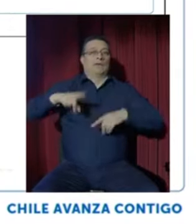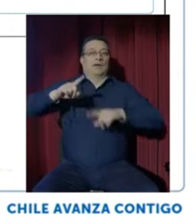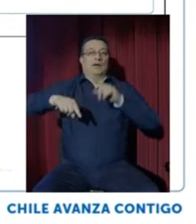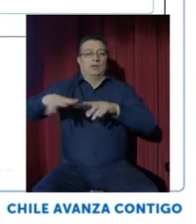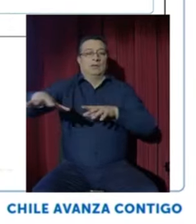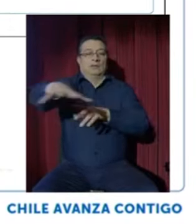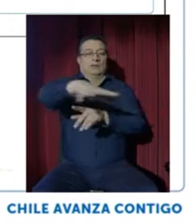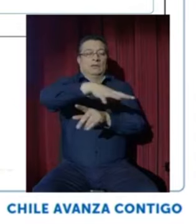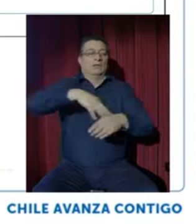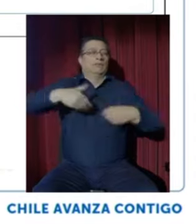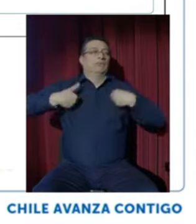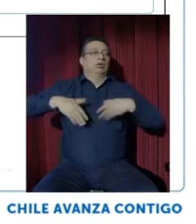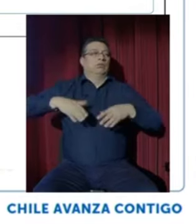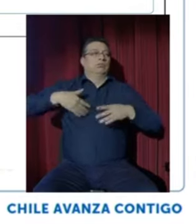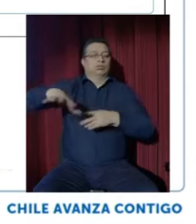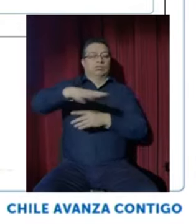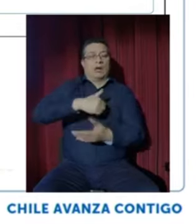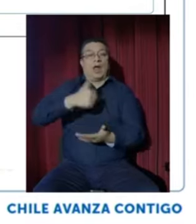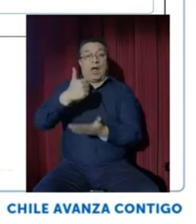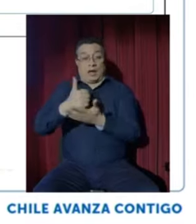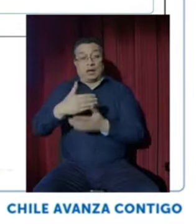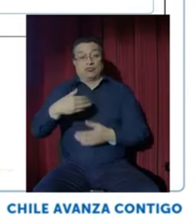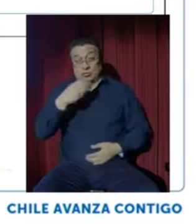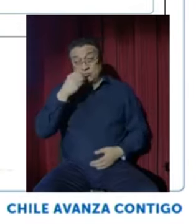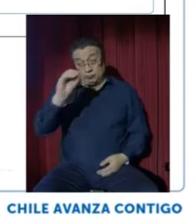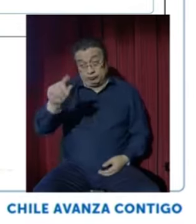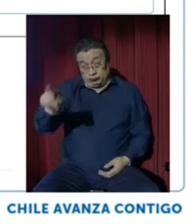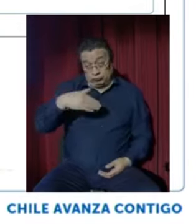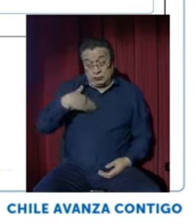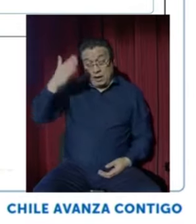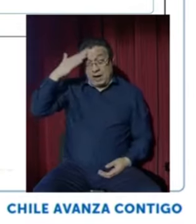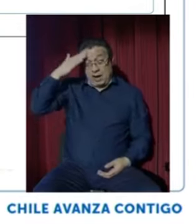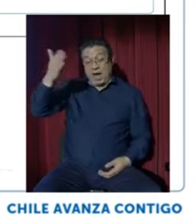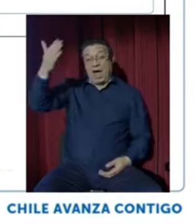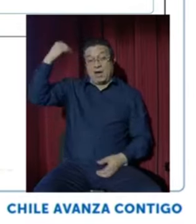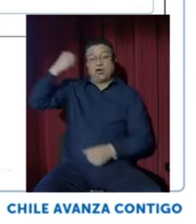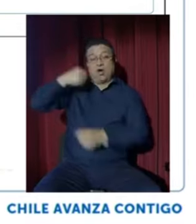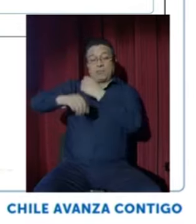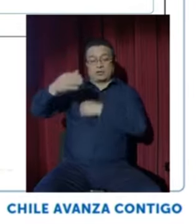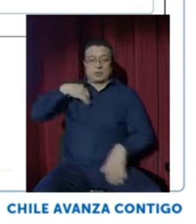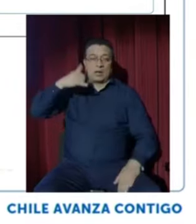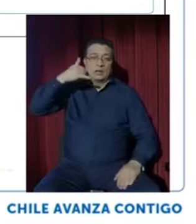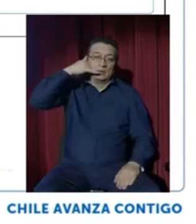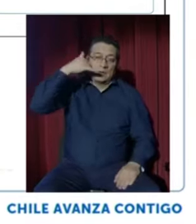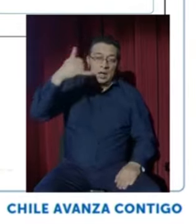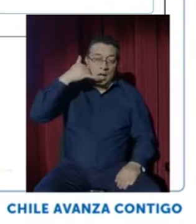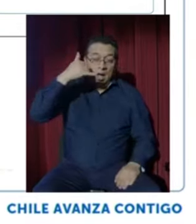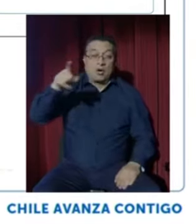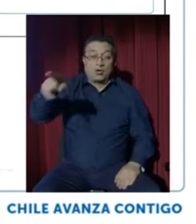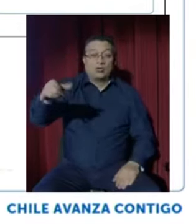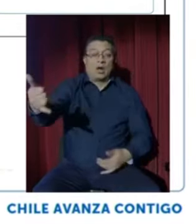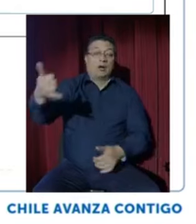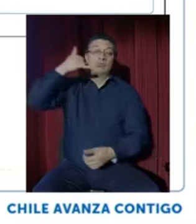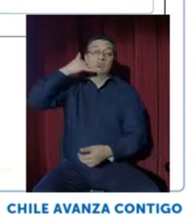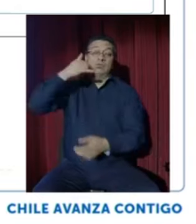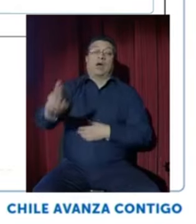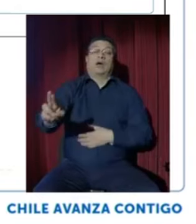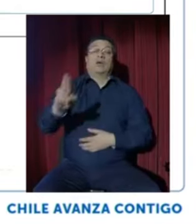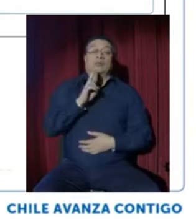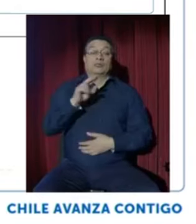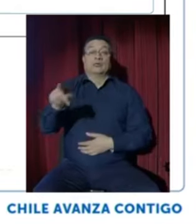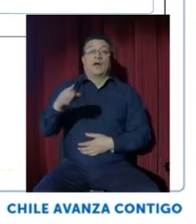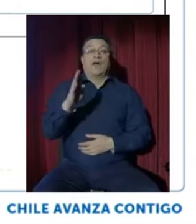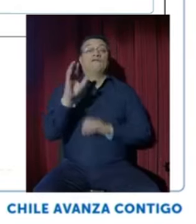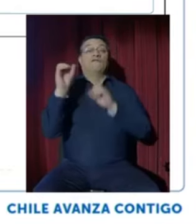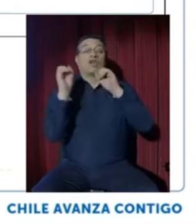áreas periurbanas alcaldesa yo recuerdo el año pasado como hicimos un llamado telefónico y usted me decía respecto cierto